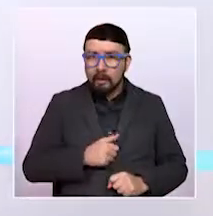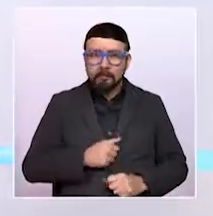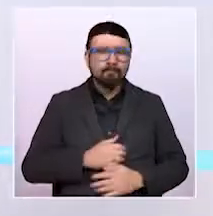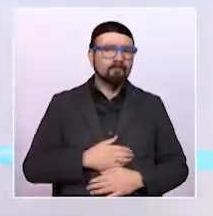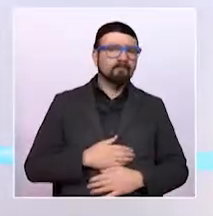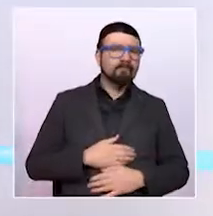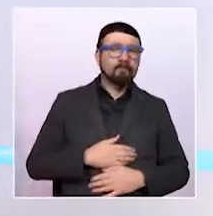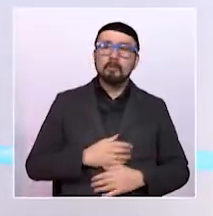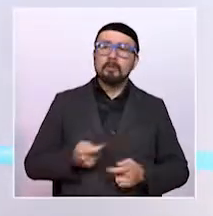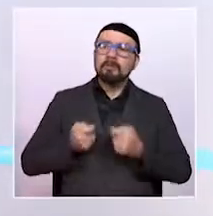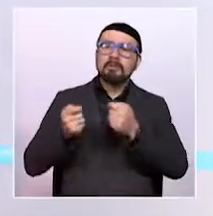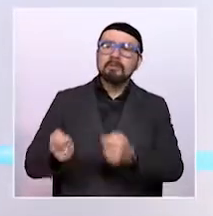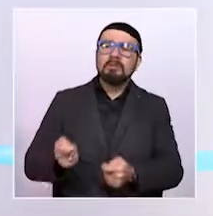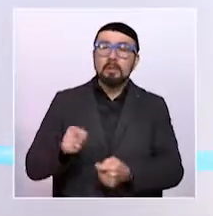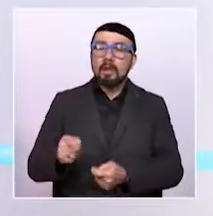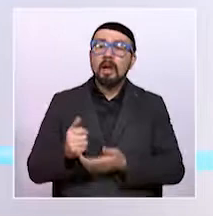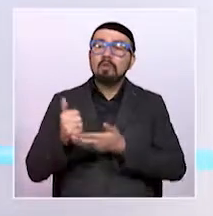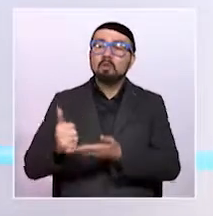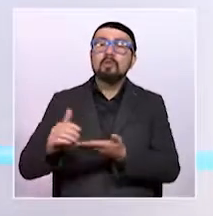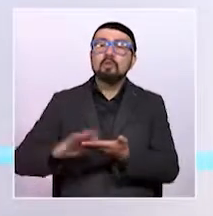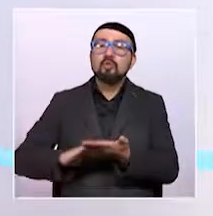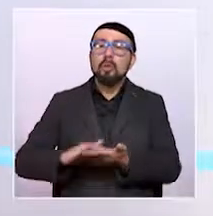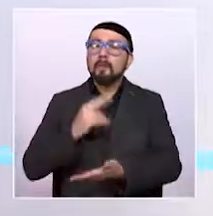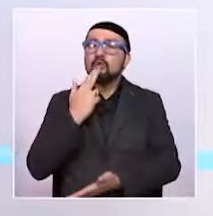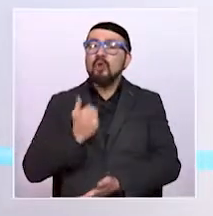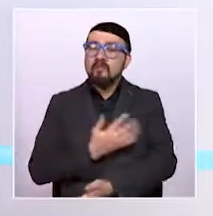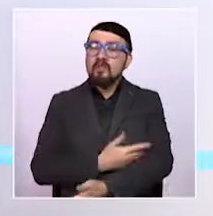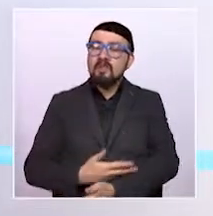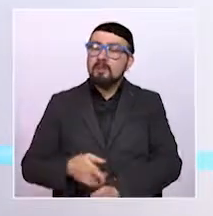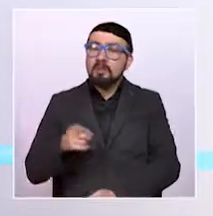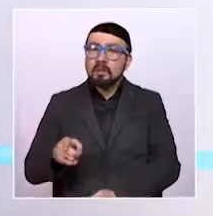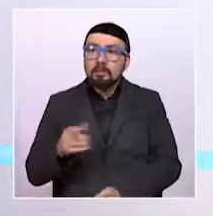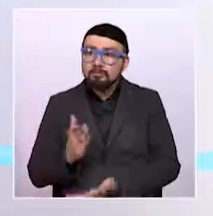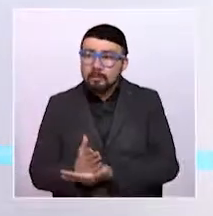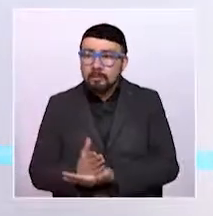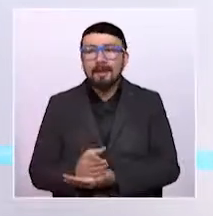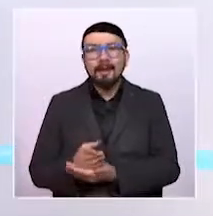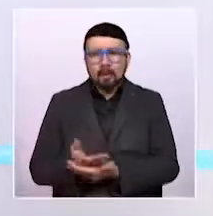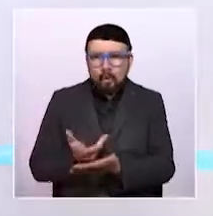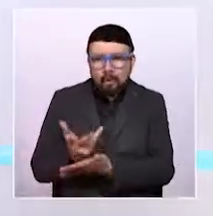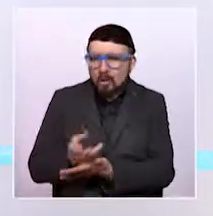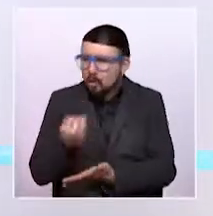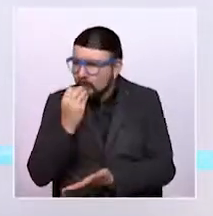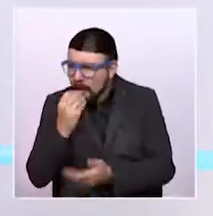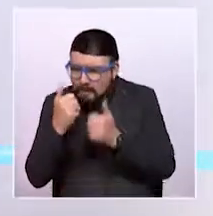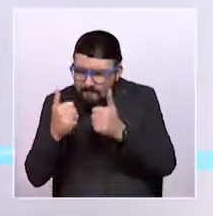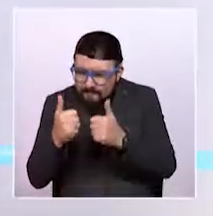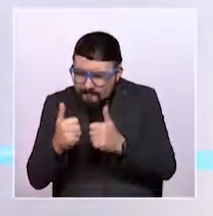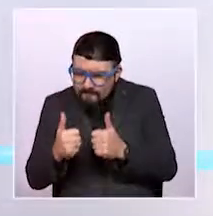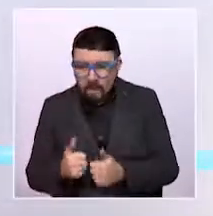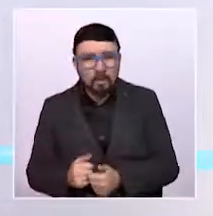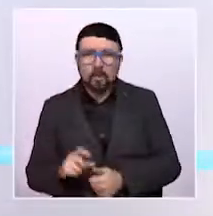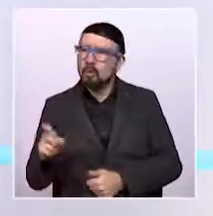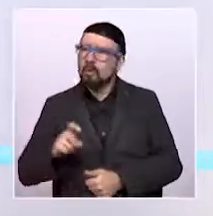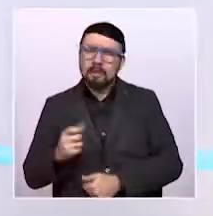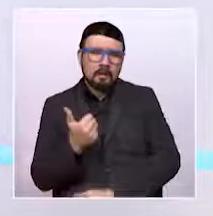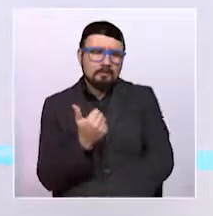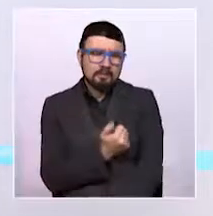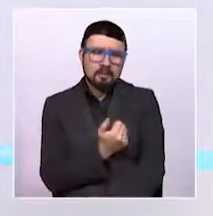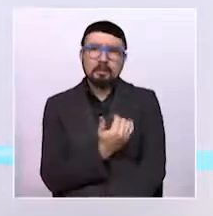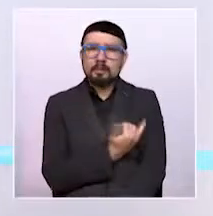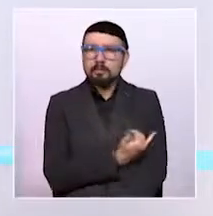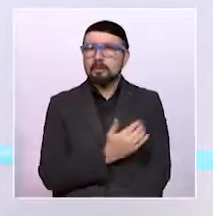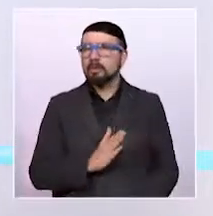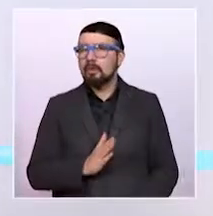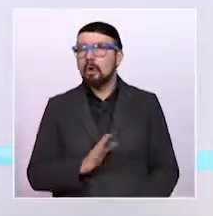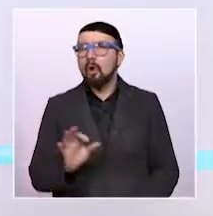para tratar la diabetes gestacional es simplemente mejorar esos hábitos dietarios idealmente no tener que llegar a insulina idealmente no tener